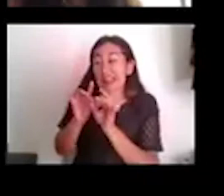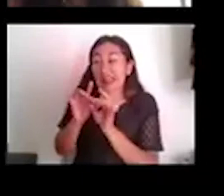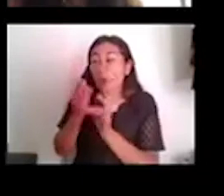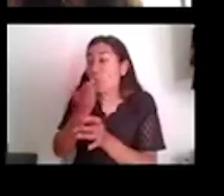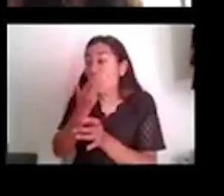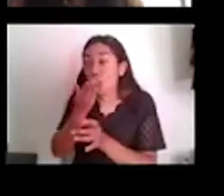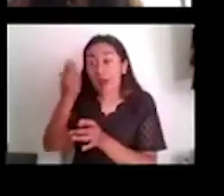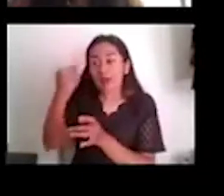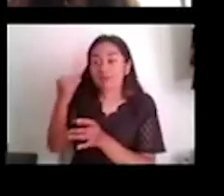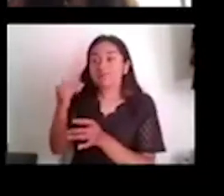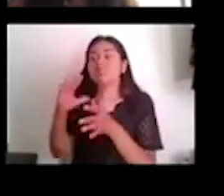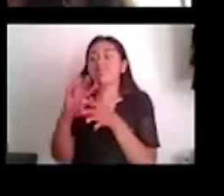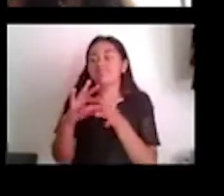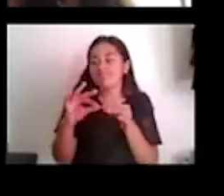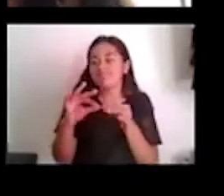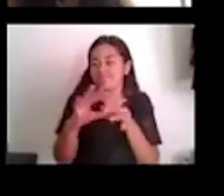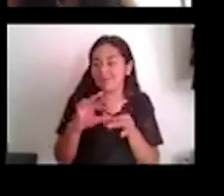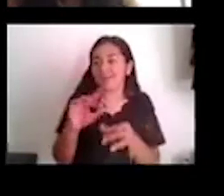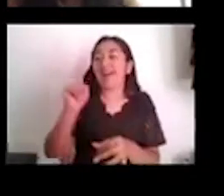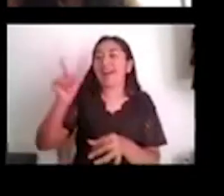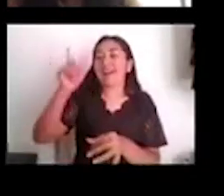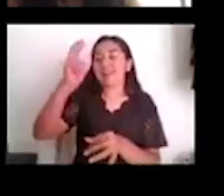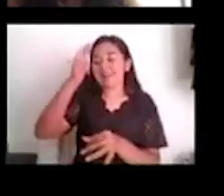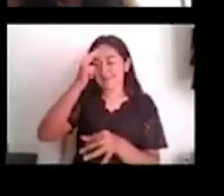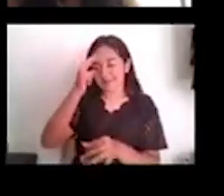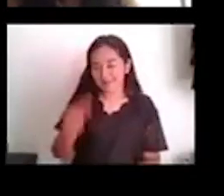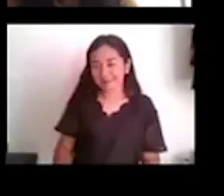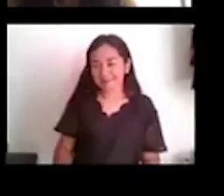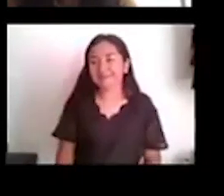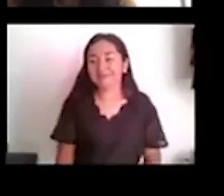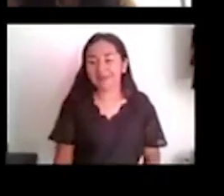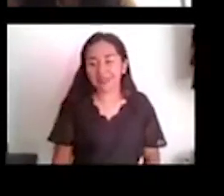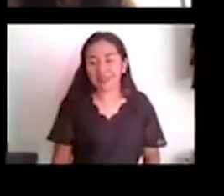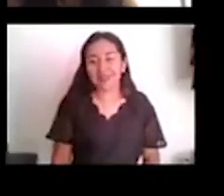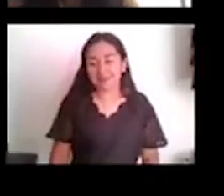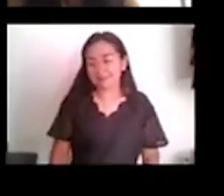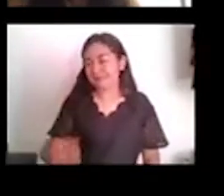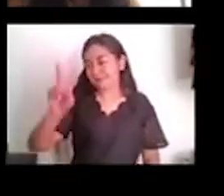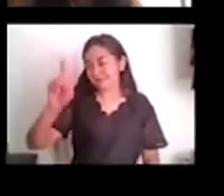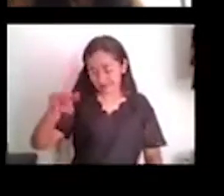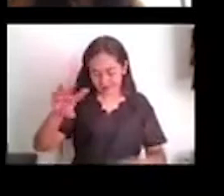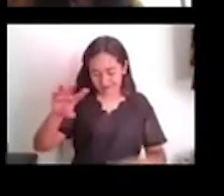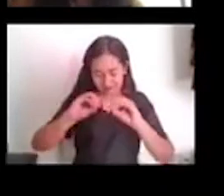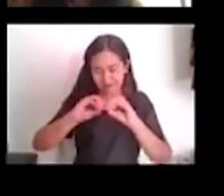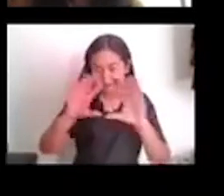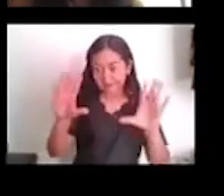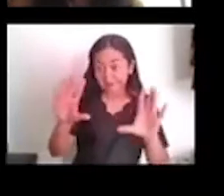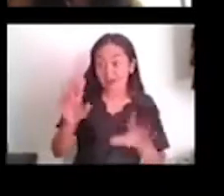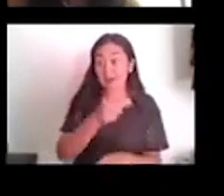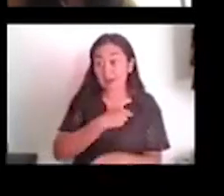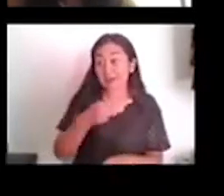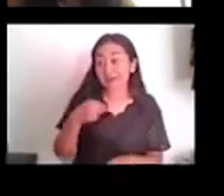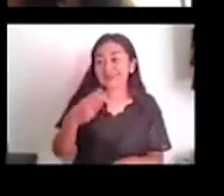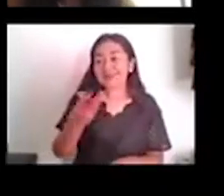mundo prehispánico. Cierto, cierto, muy vivo y con nuestras tradiciones y con